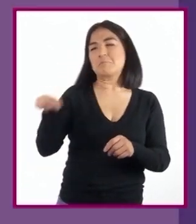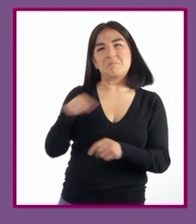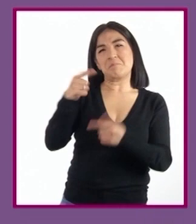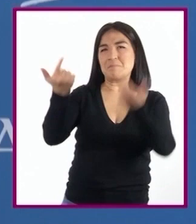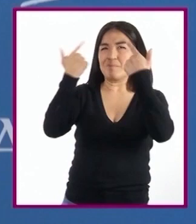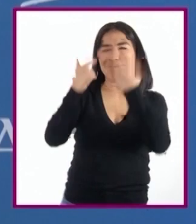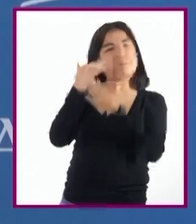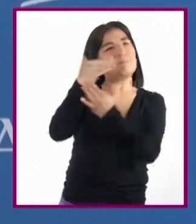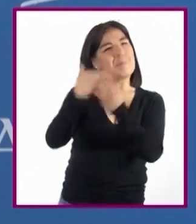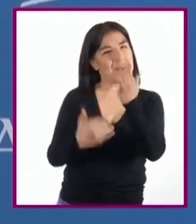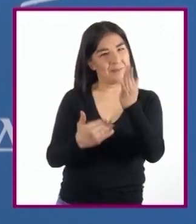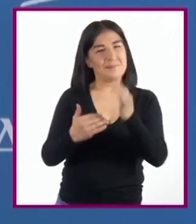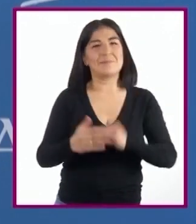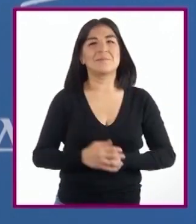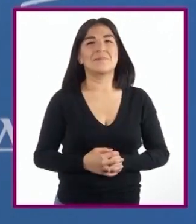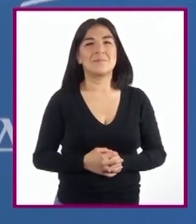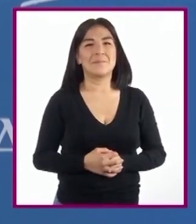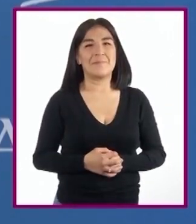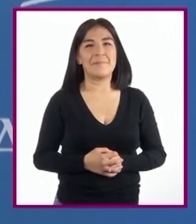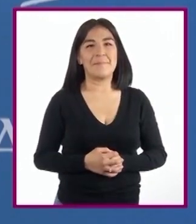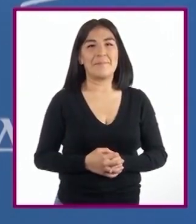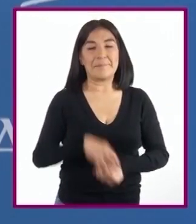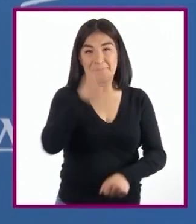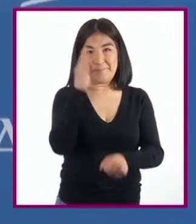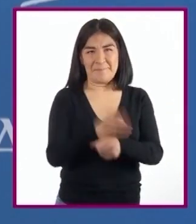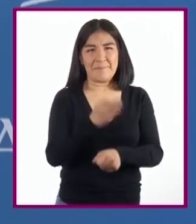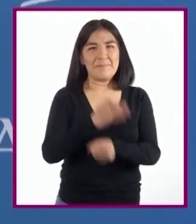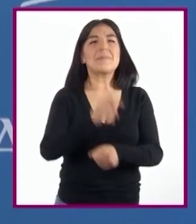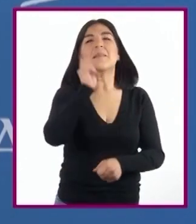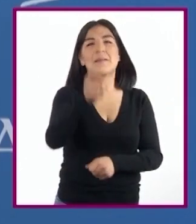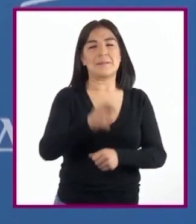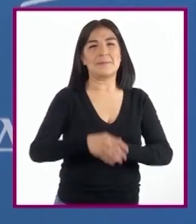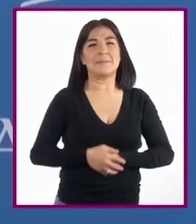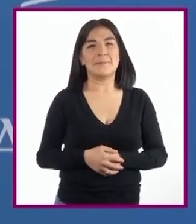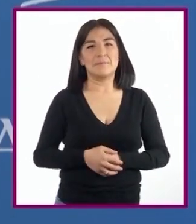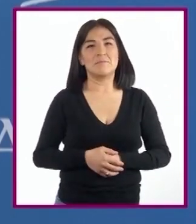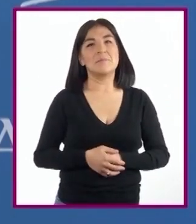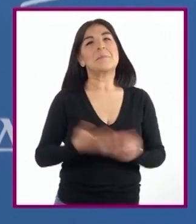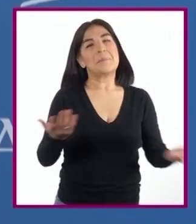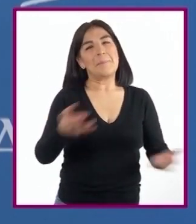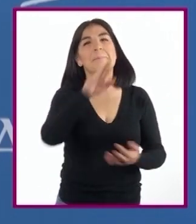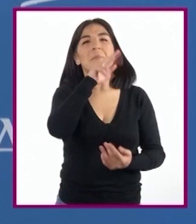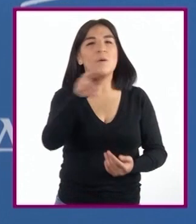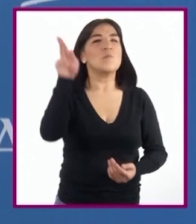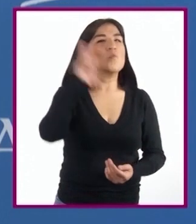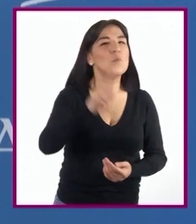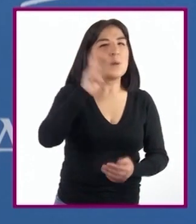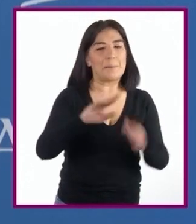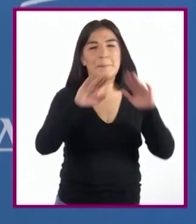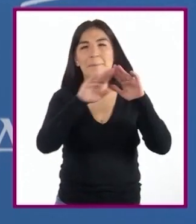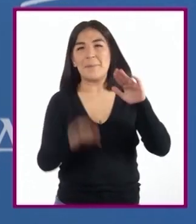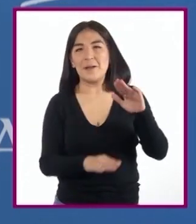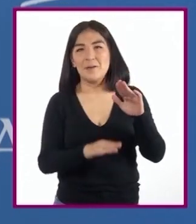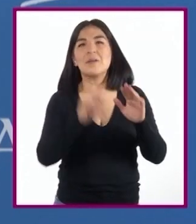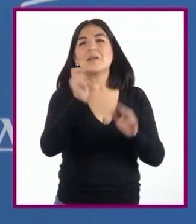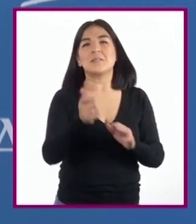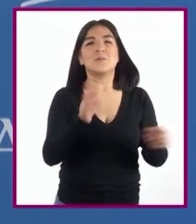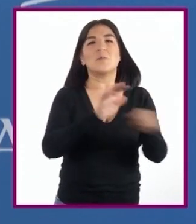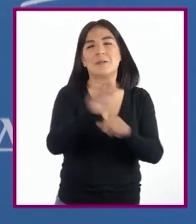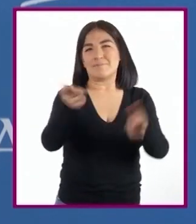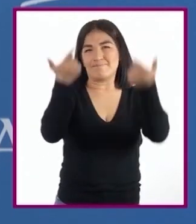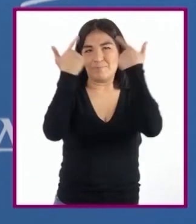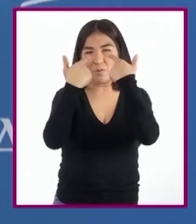láser. En este caso, conviene más una probabilidad menor, que es la de la cirugía